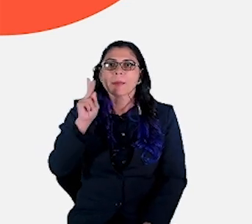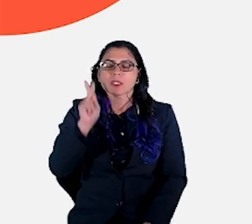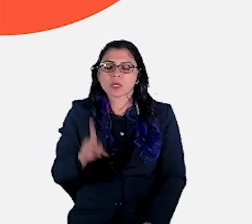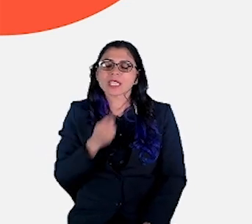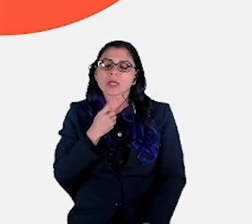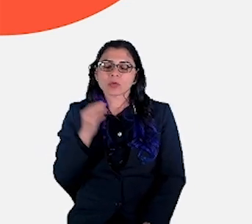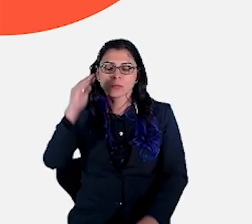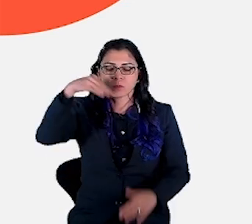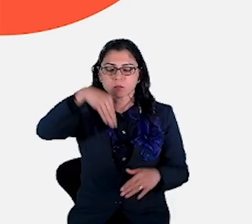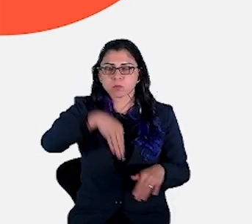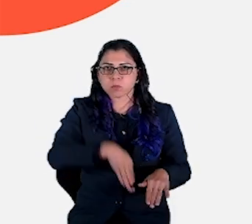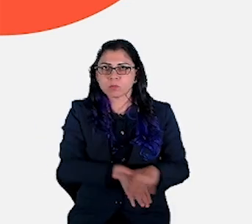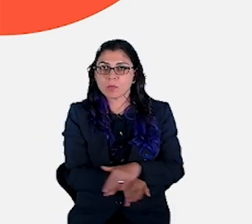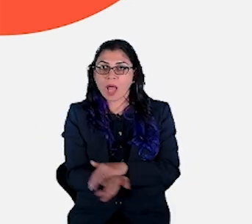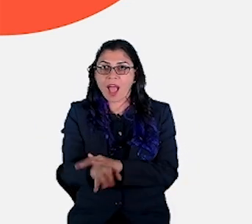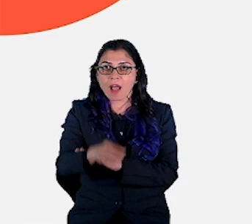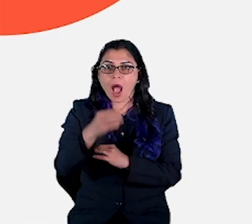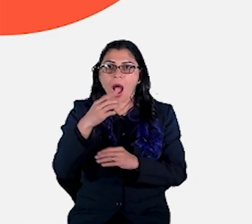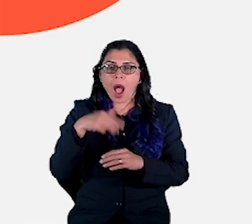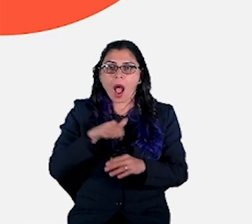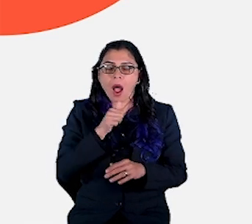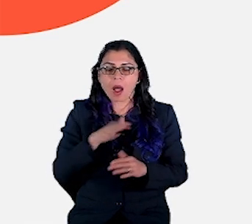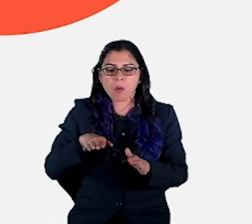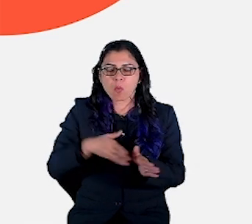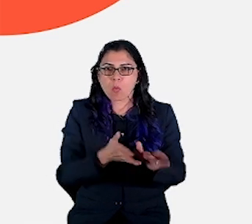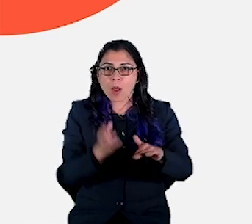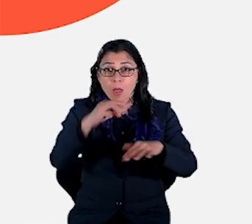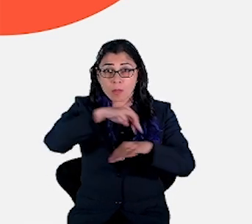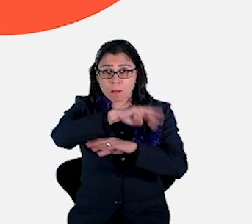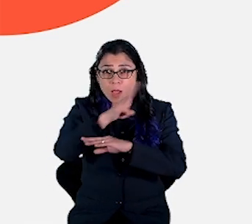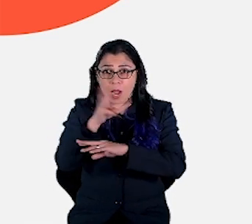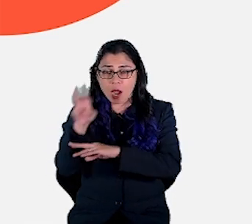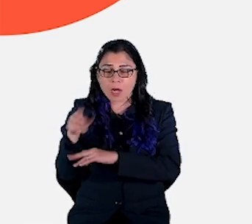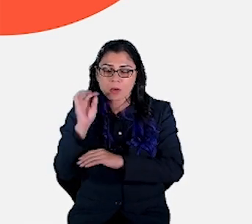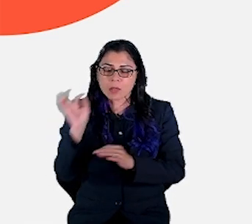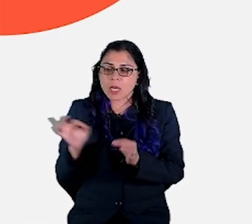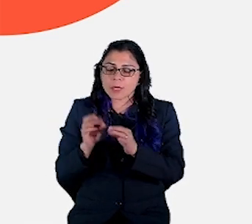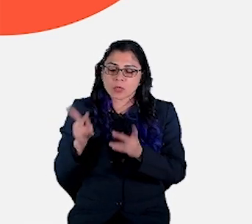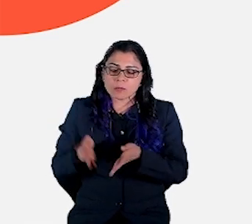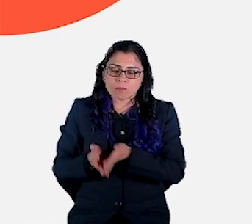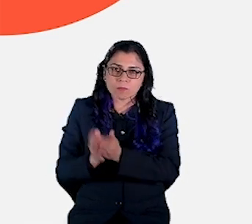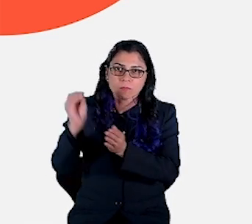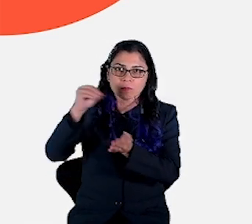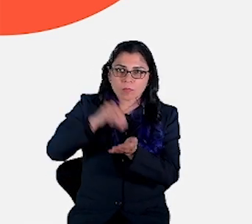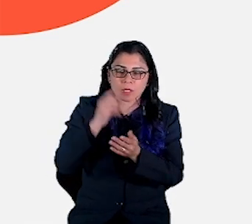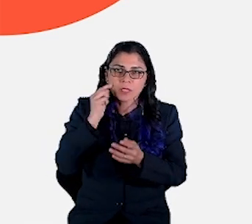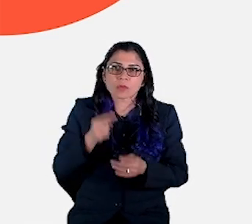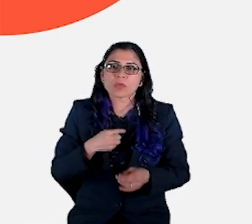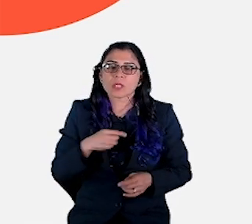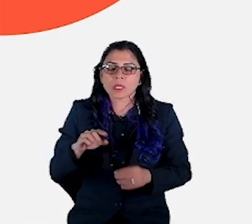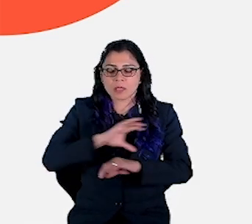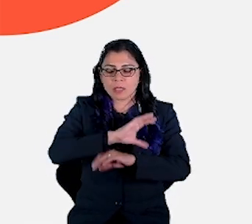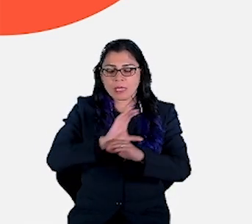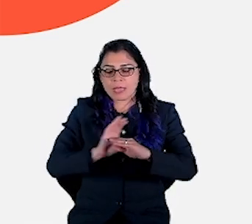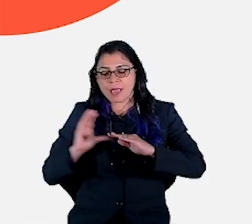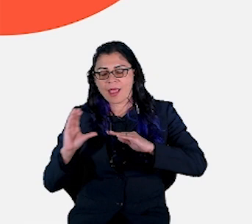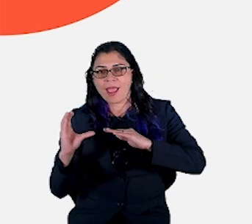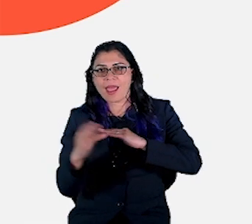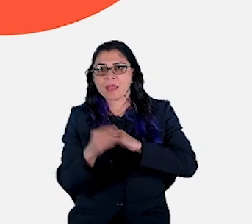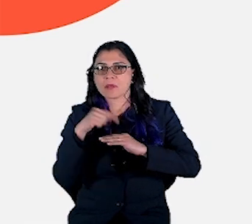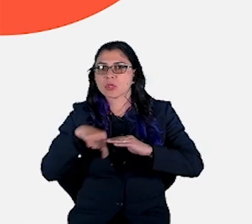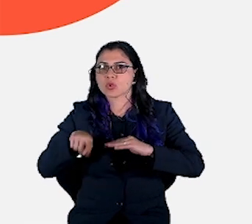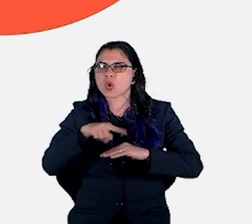el velerismo es una parada obligada en el Caribe panameño esta pues es la